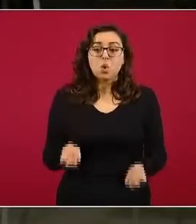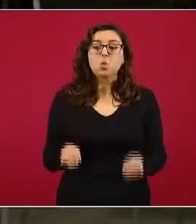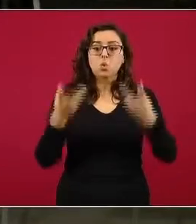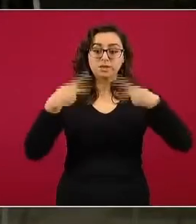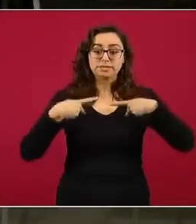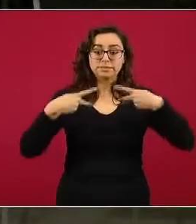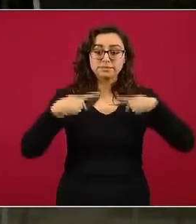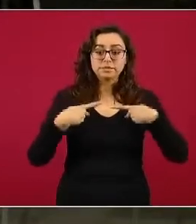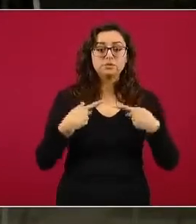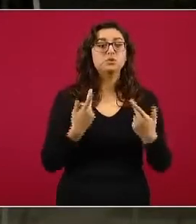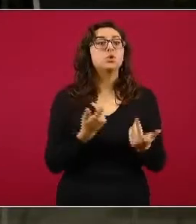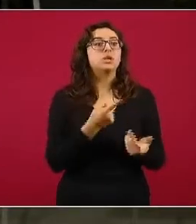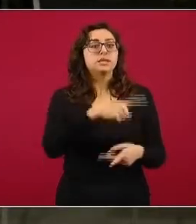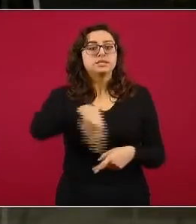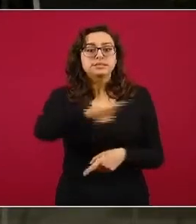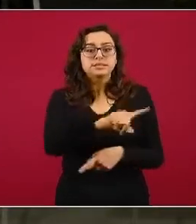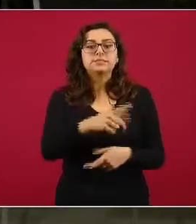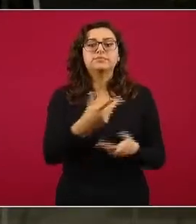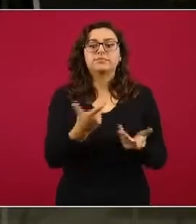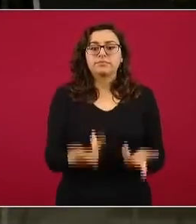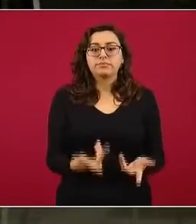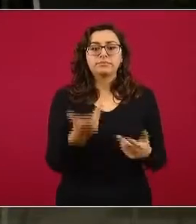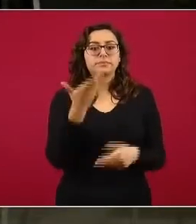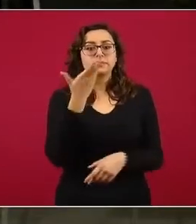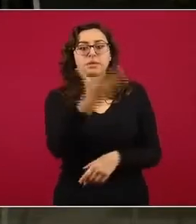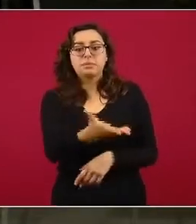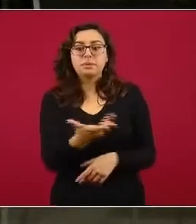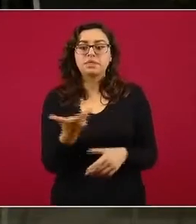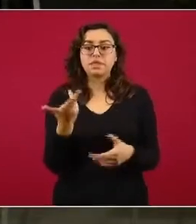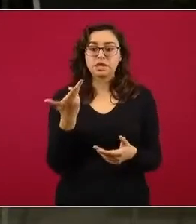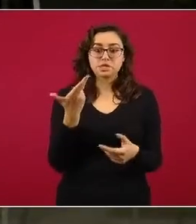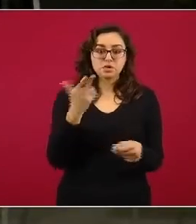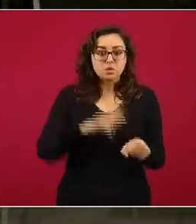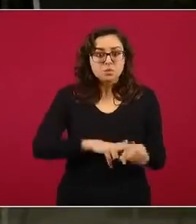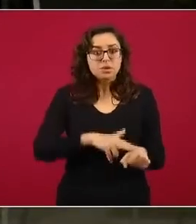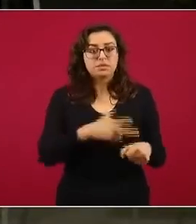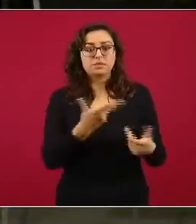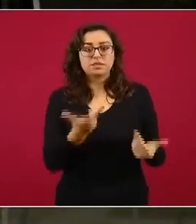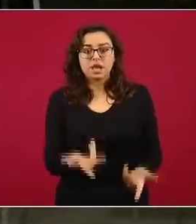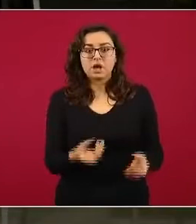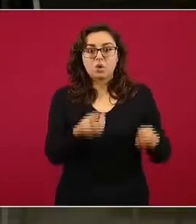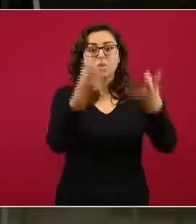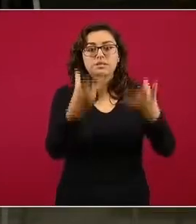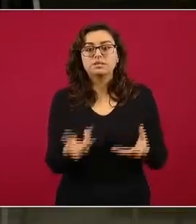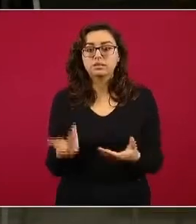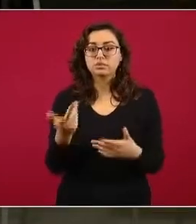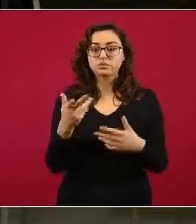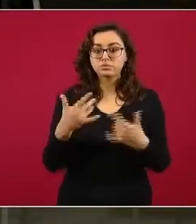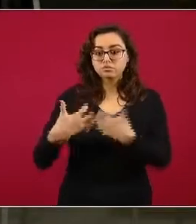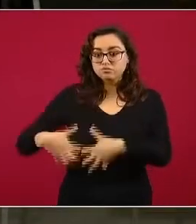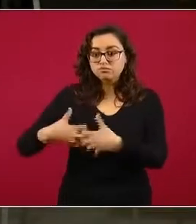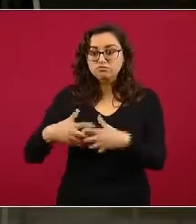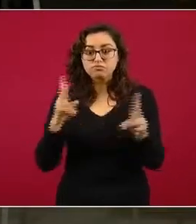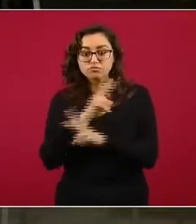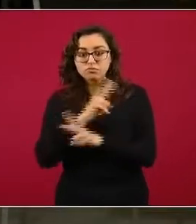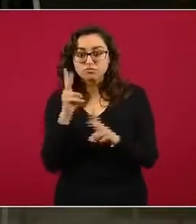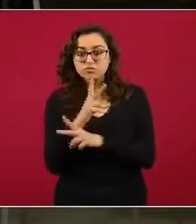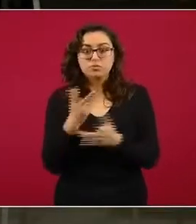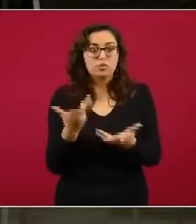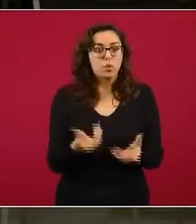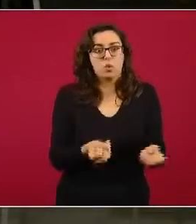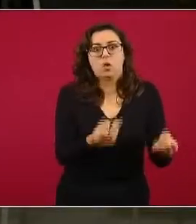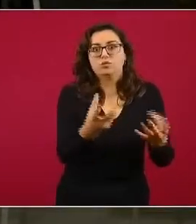autoridades locales de personas que están solicitando atención médica? ¿Cuántos ventiladores? Porque también lo que detectamos es que donde